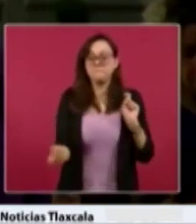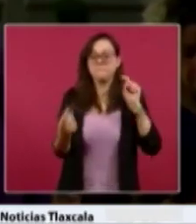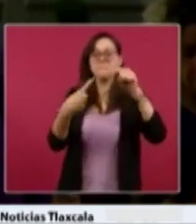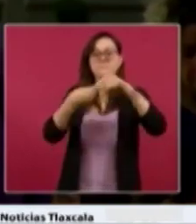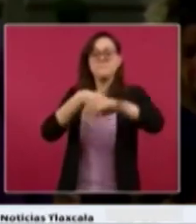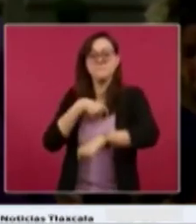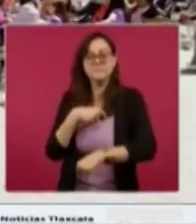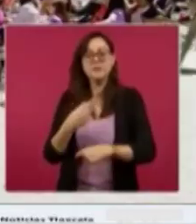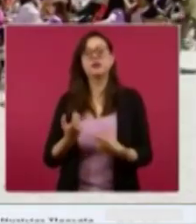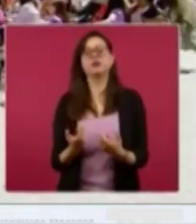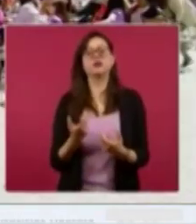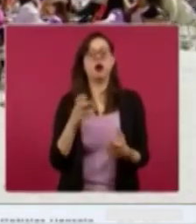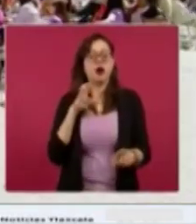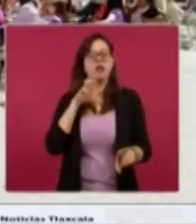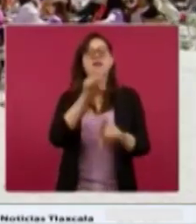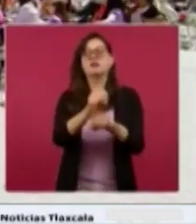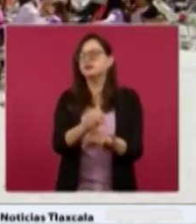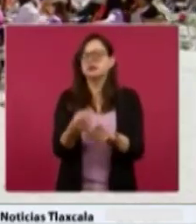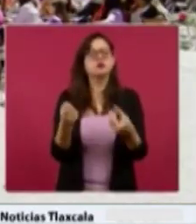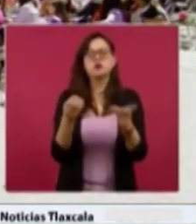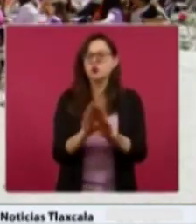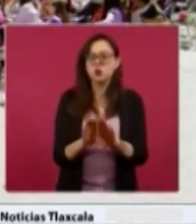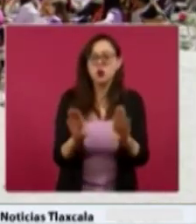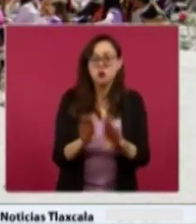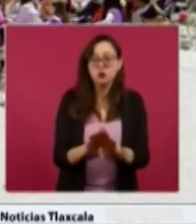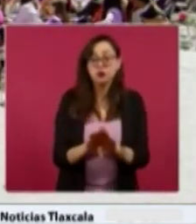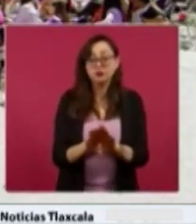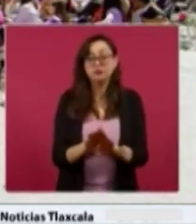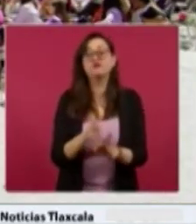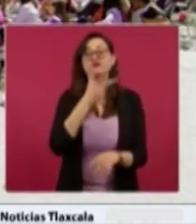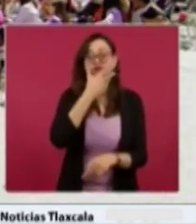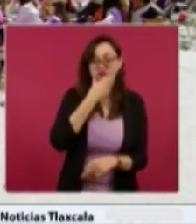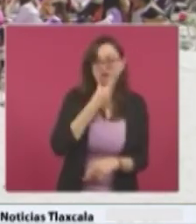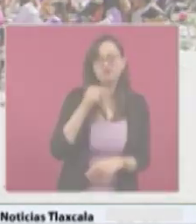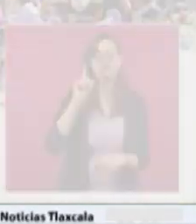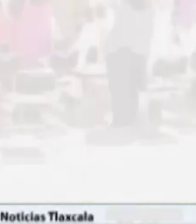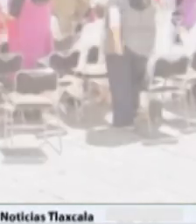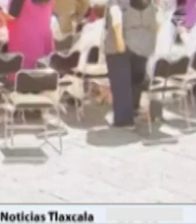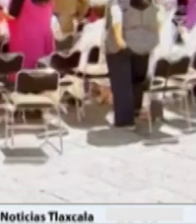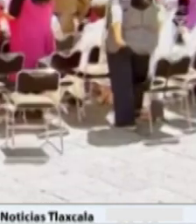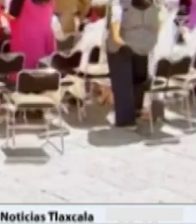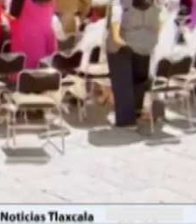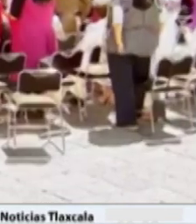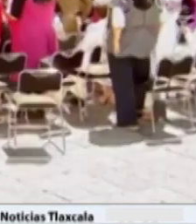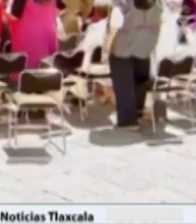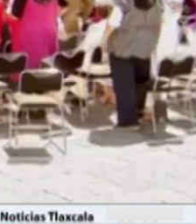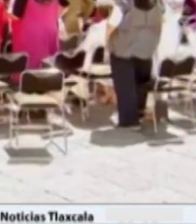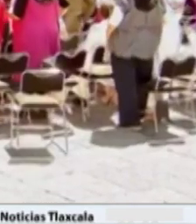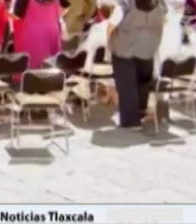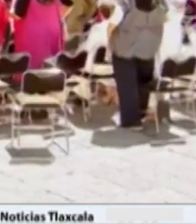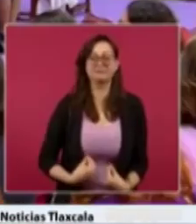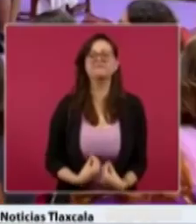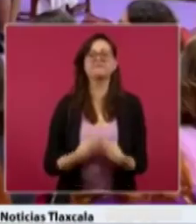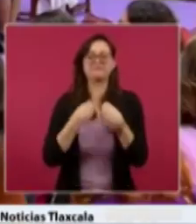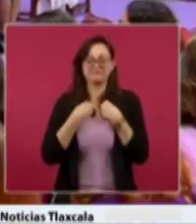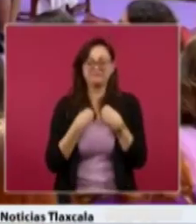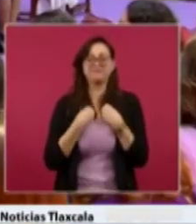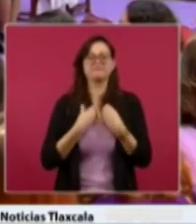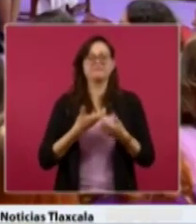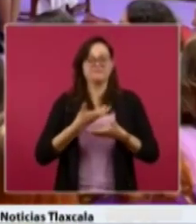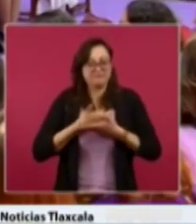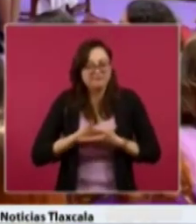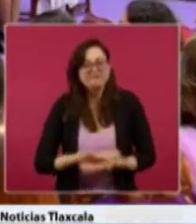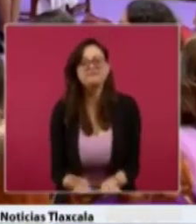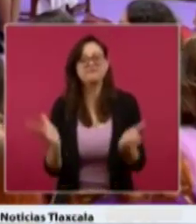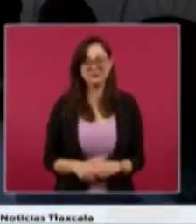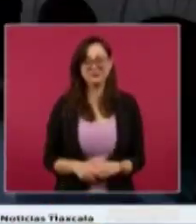logrará solo si avanzamos todas y todos juntos. Al evento también acudieron los secretarios de Gobernación y